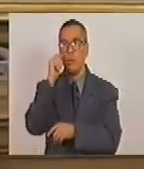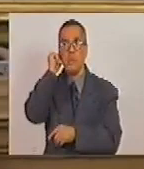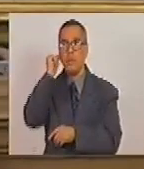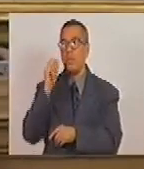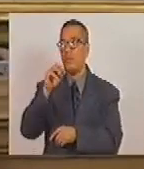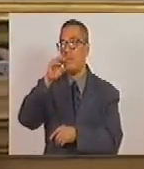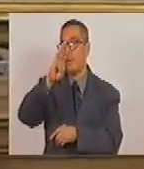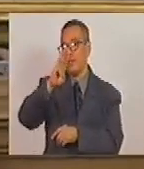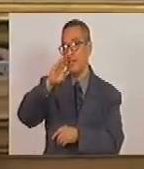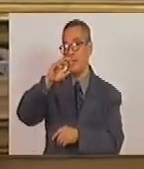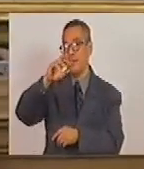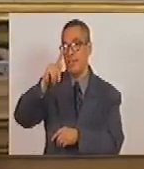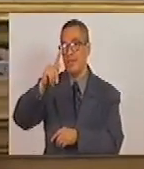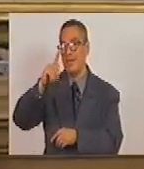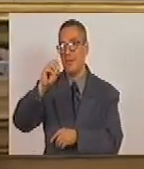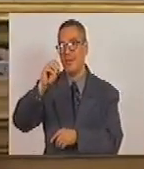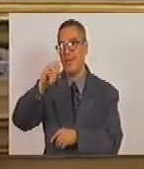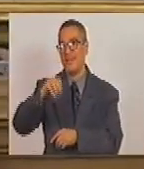Blanca Ecau.